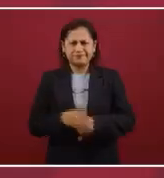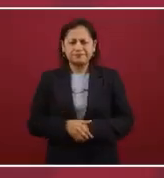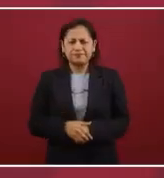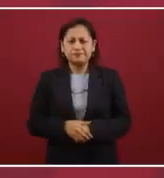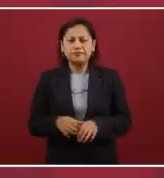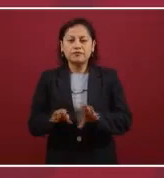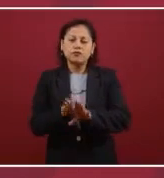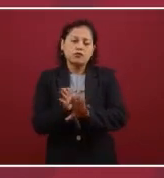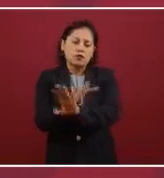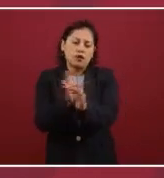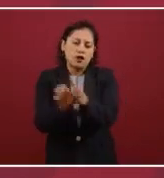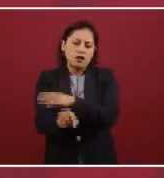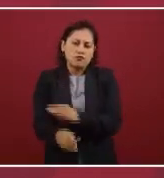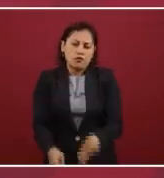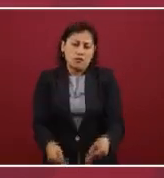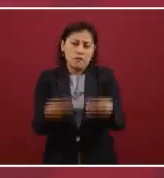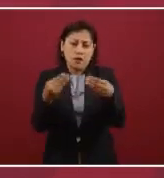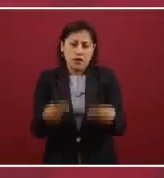el mercado